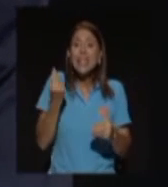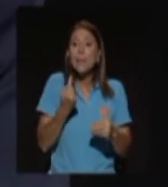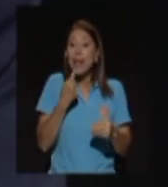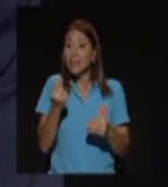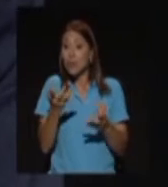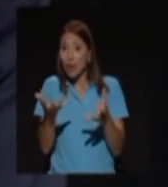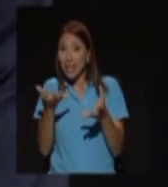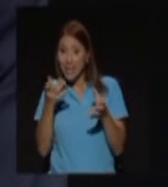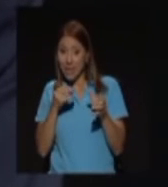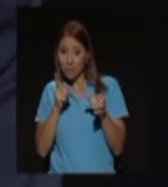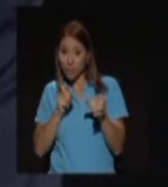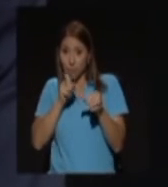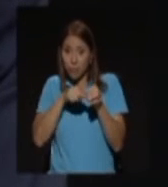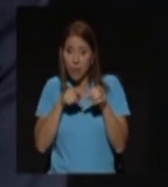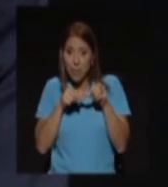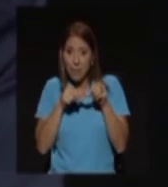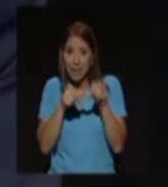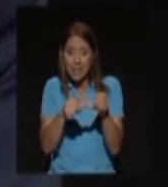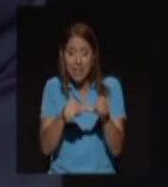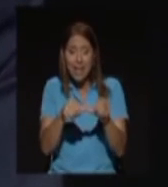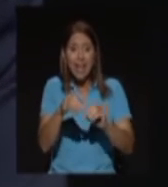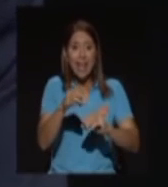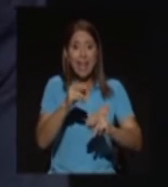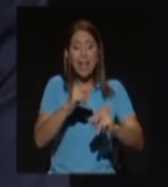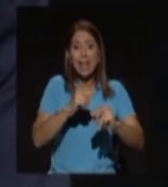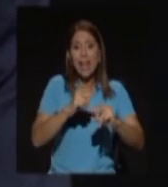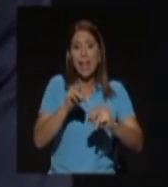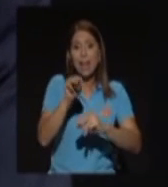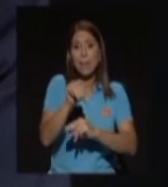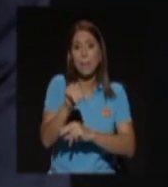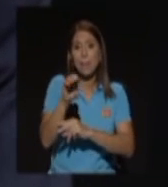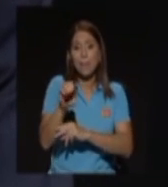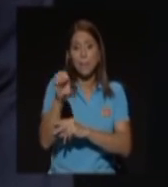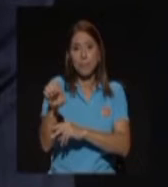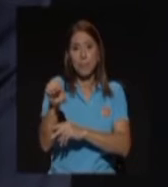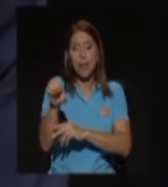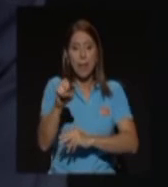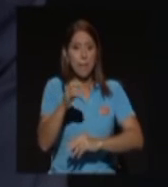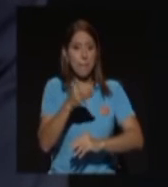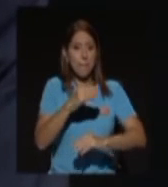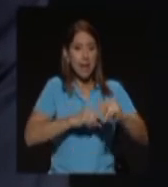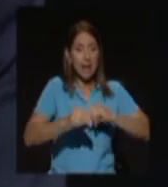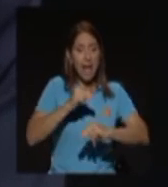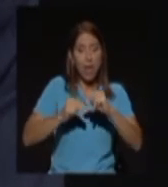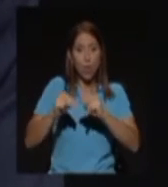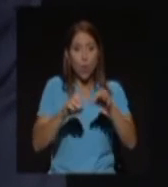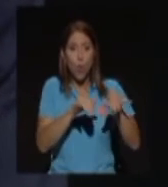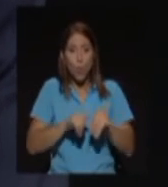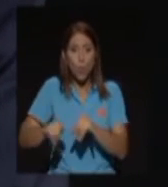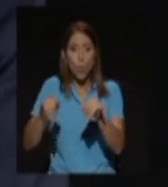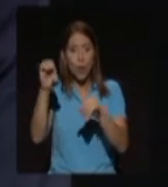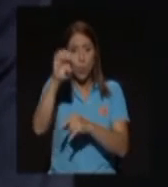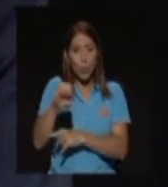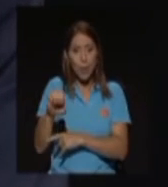permanecer en el mercado común europeo, lo cual es la discusión